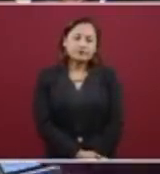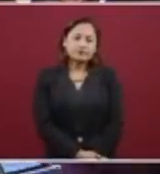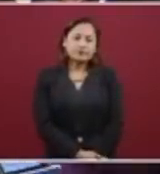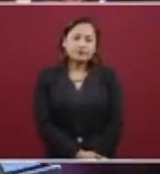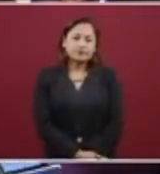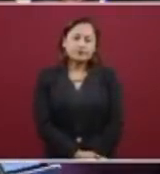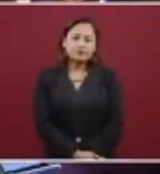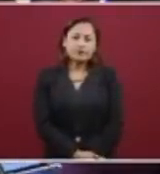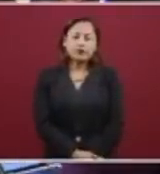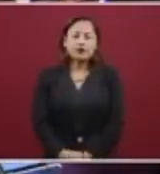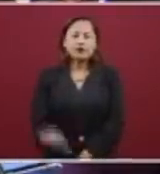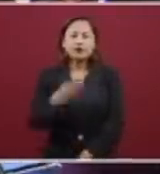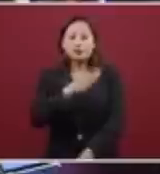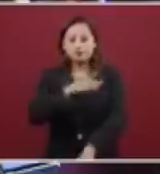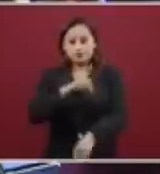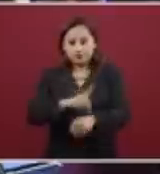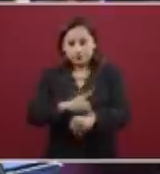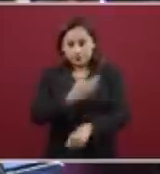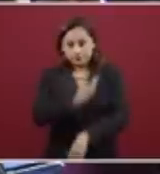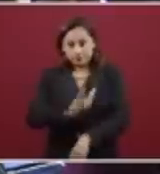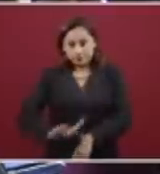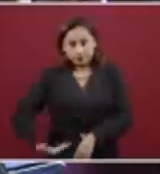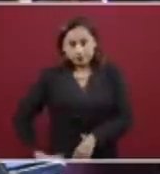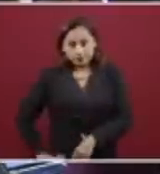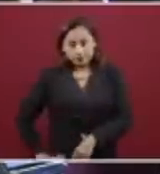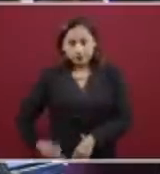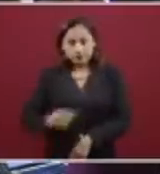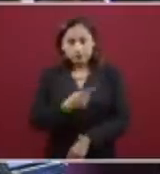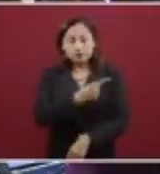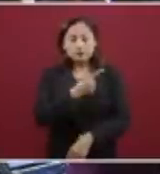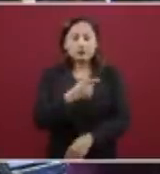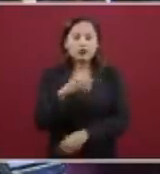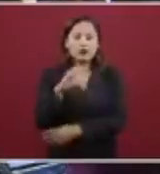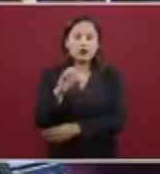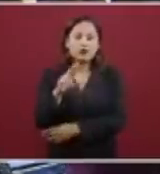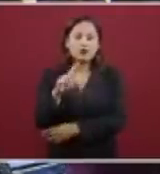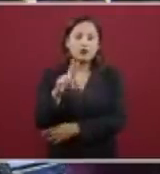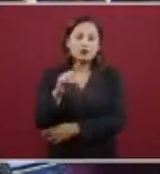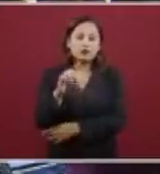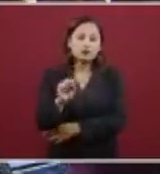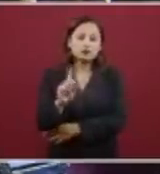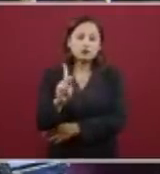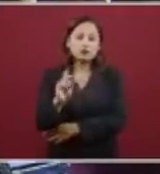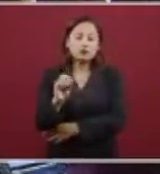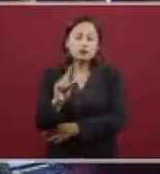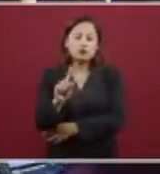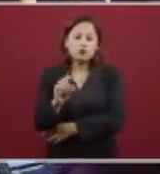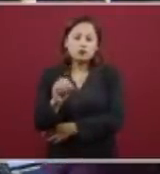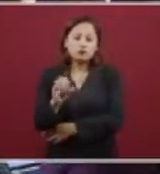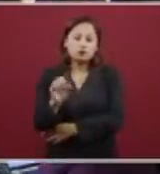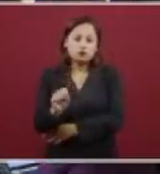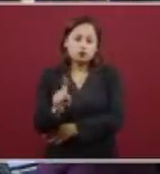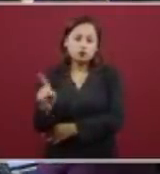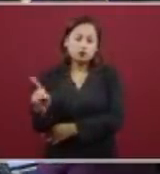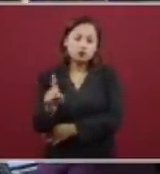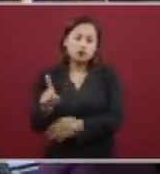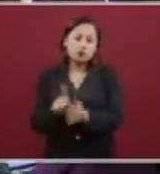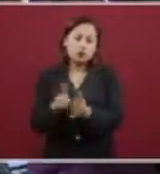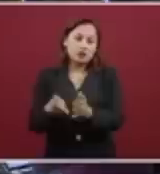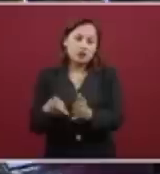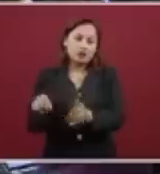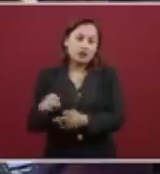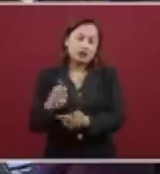buenos días presidente de los estados unidos mexicanos carlos pozos reportero de líderes mexicanos y petróleo y energía